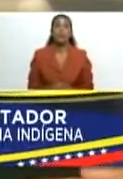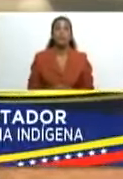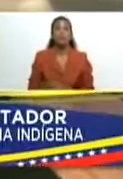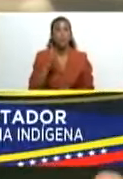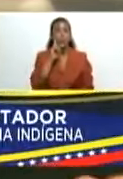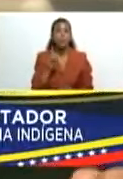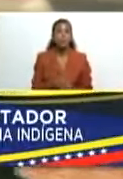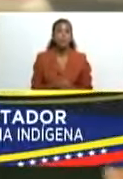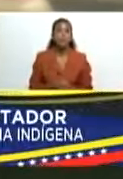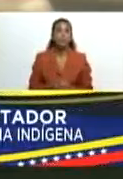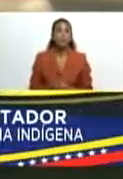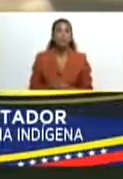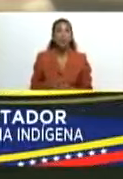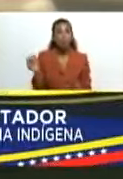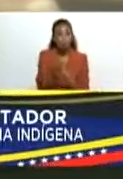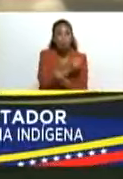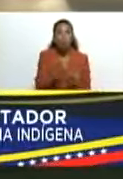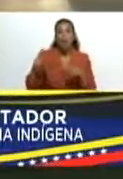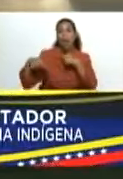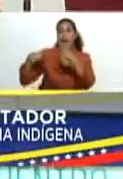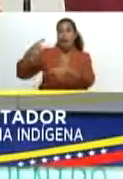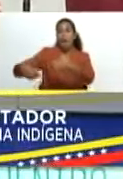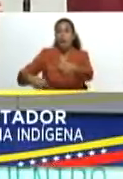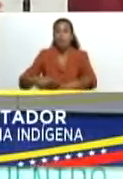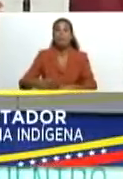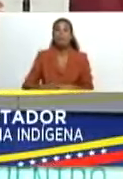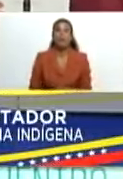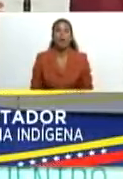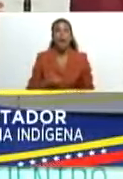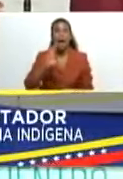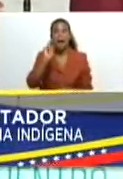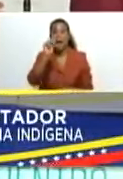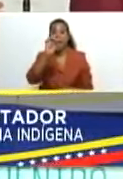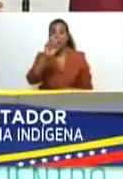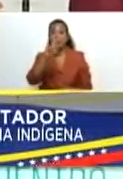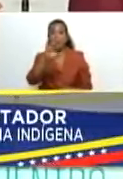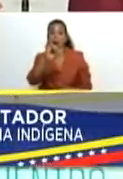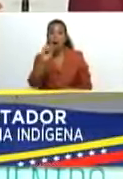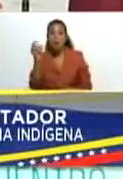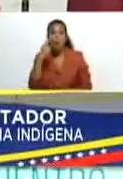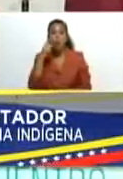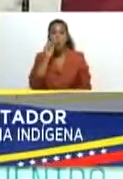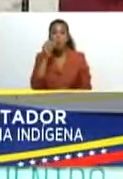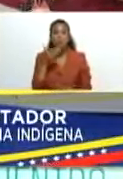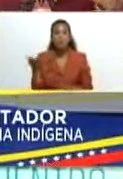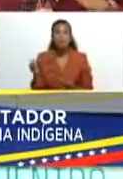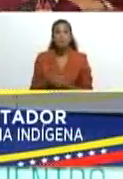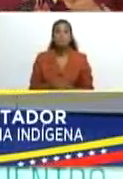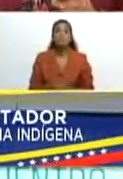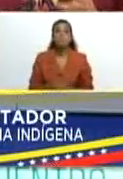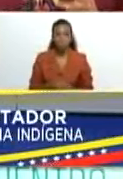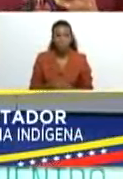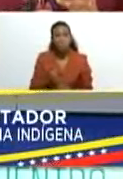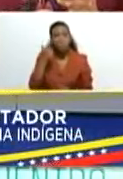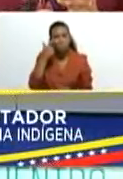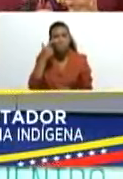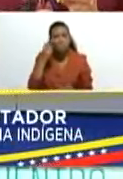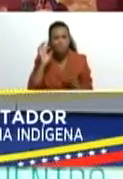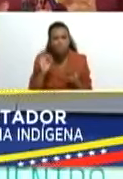justamente fue discriminado por descendiente de canario, ¿no? Bueno, mi saludo a Carmen Borges. ¿Ah? Bueno, fíjense